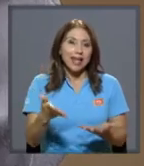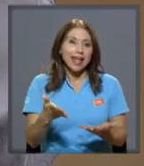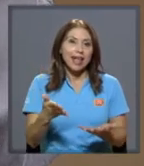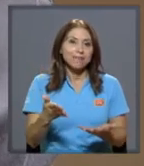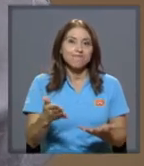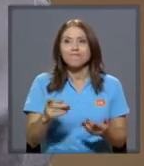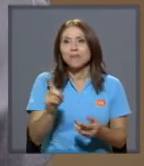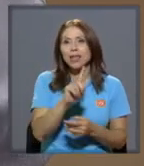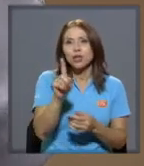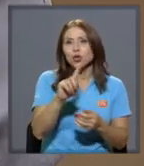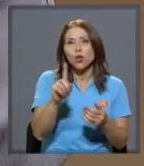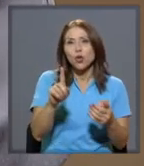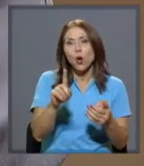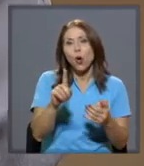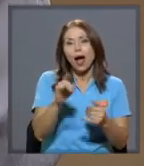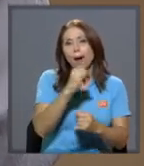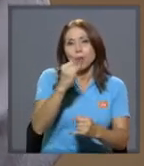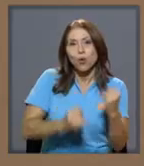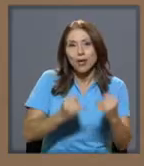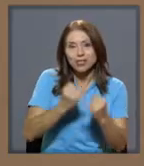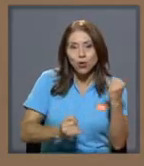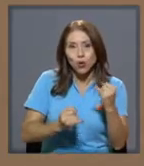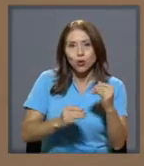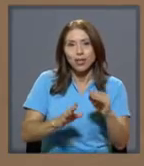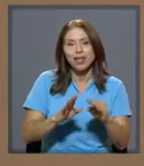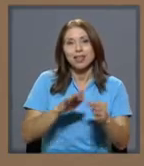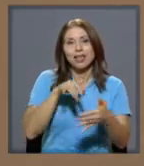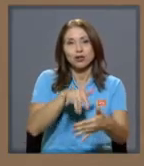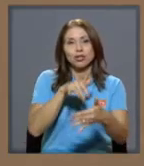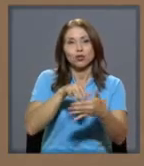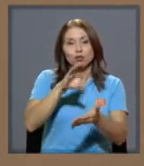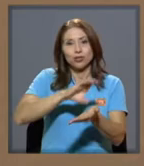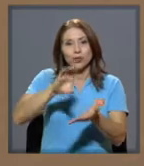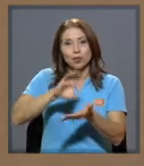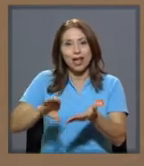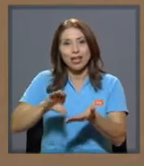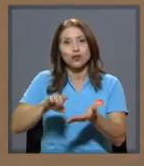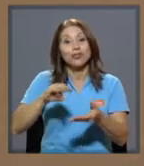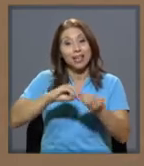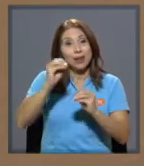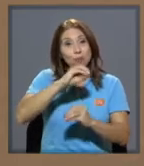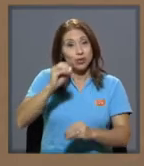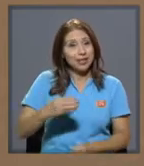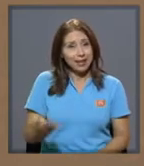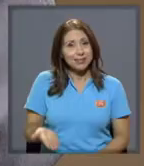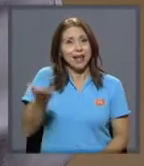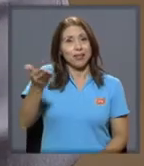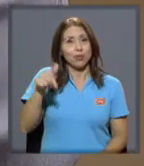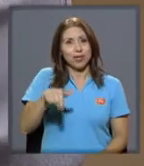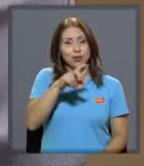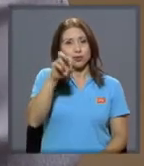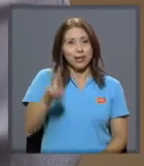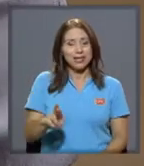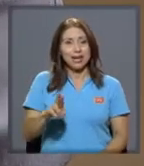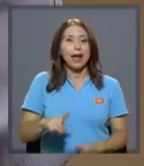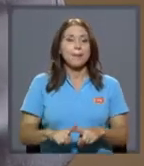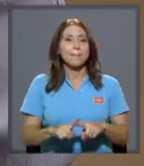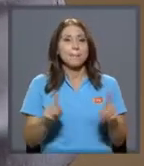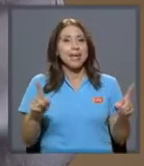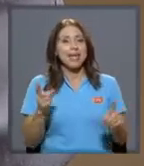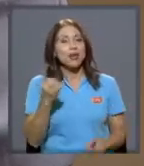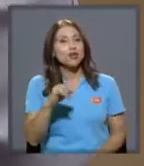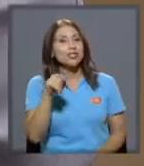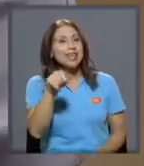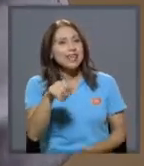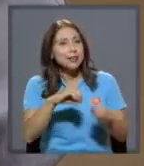no aprobación o de conclusión de los estudios secundarios que es relativamente alto en Costa Rica. Pero